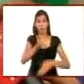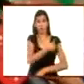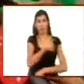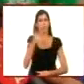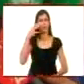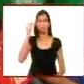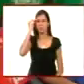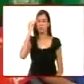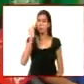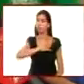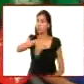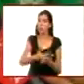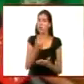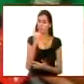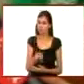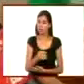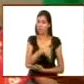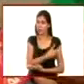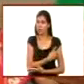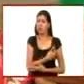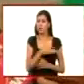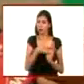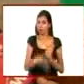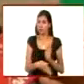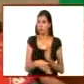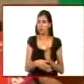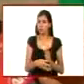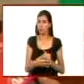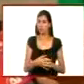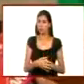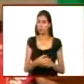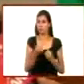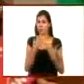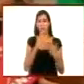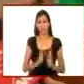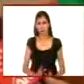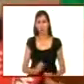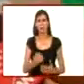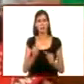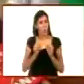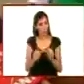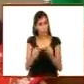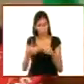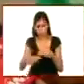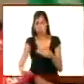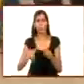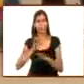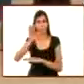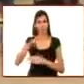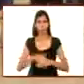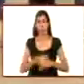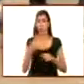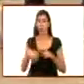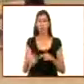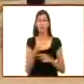todos tenemos derecho a tener una buena estudiante, unos buenos estudiantes, seguir adelante por nuestro futuro. Otro